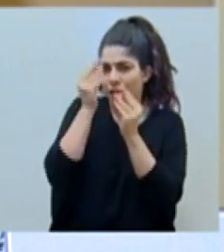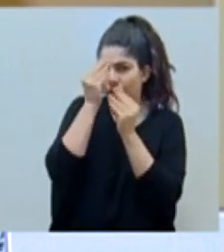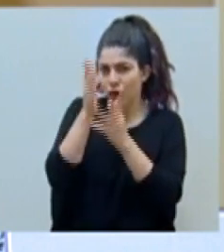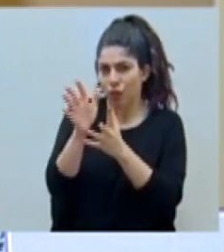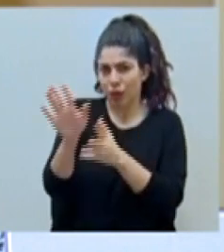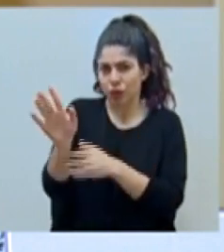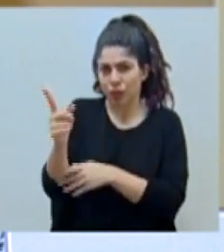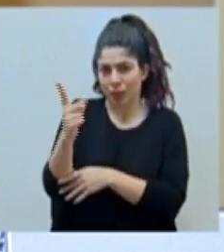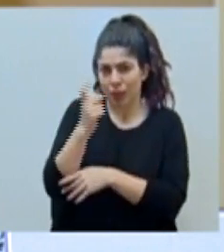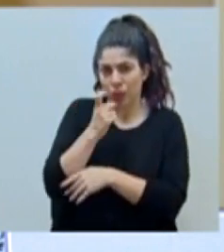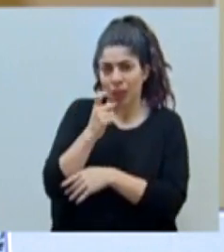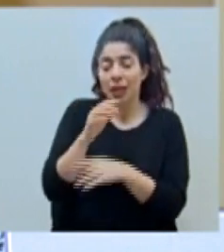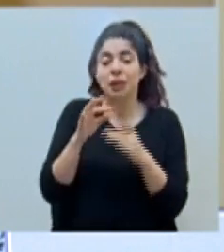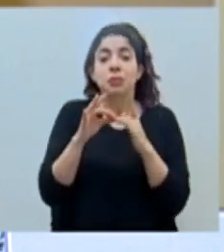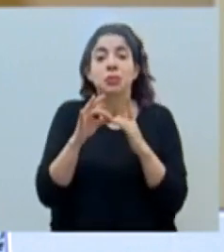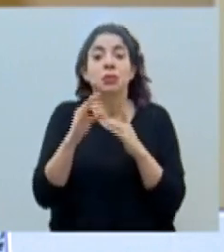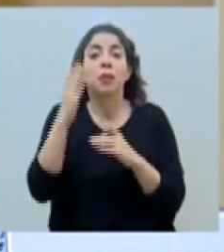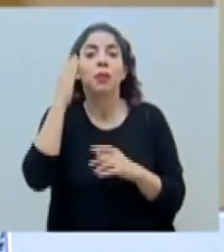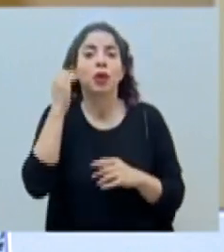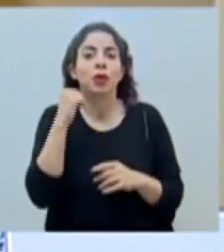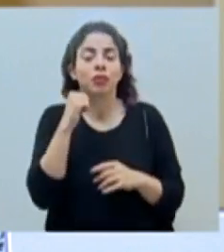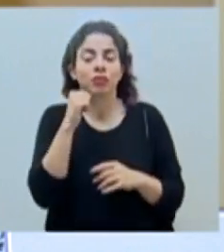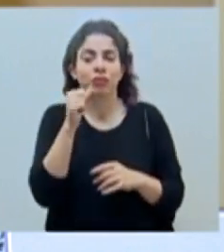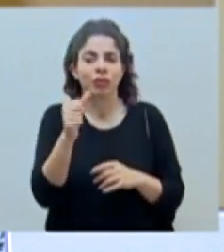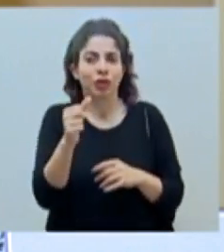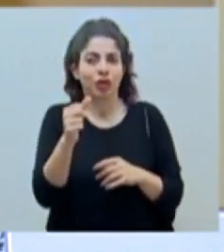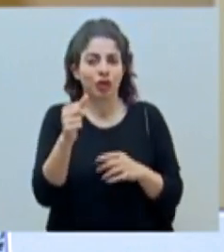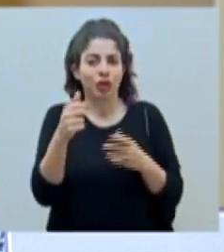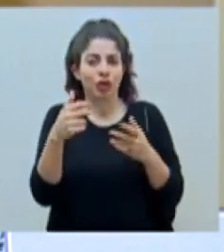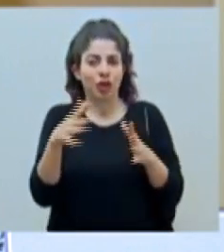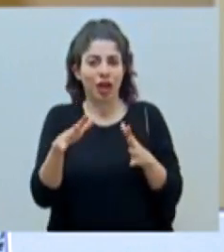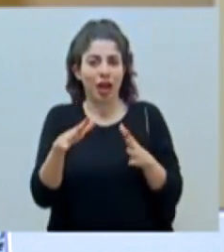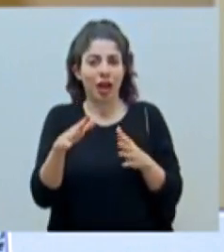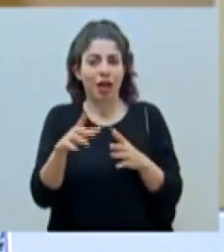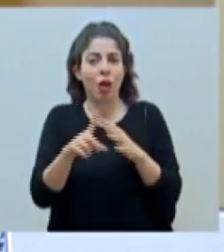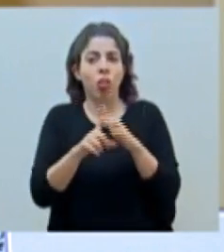esta consulta, sobre todo en aras de que no quede sin